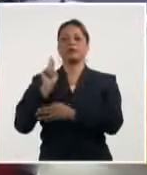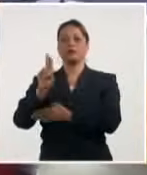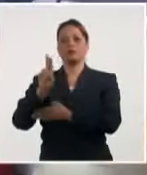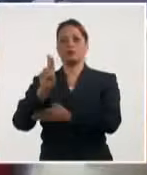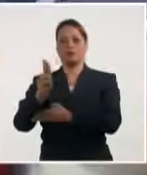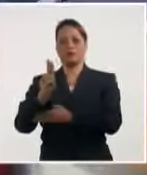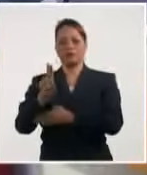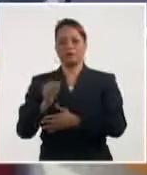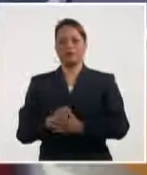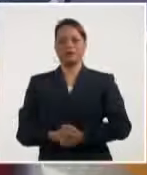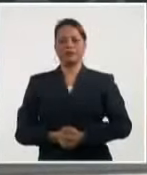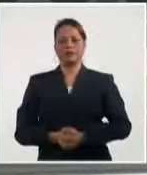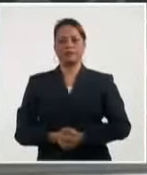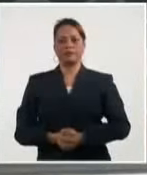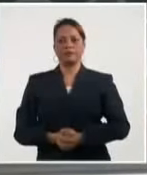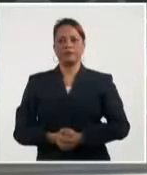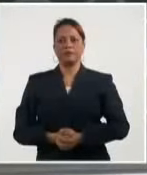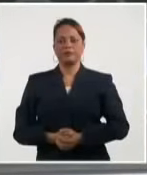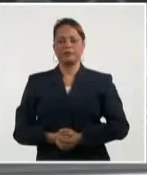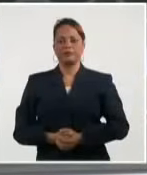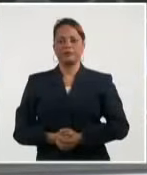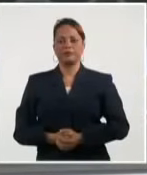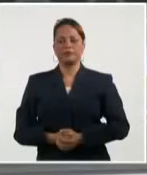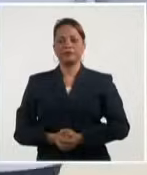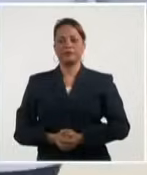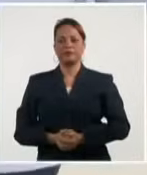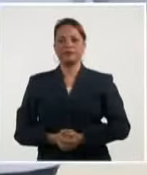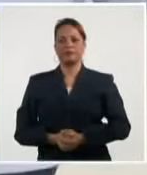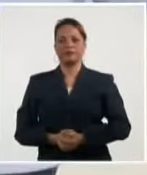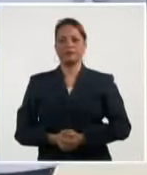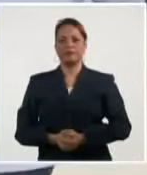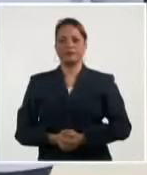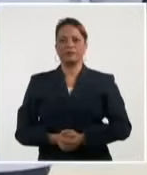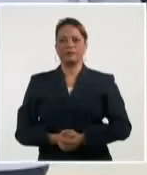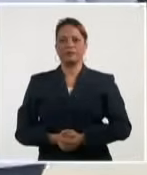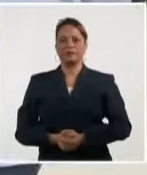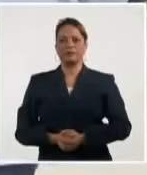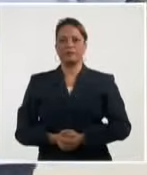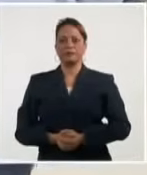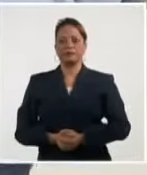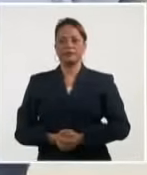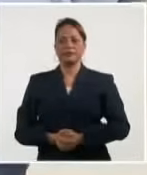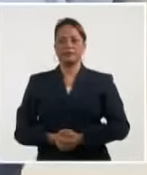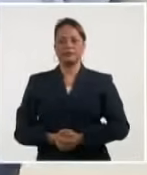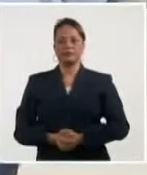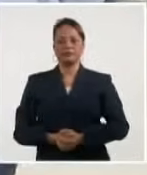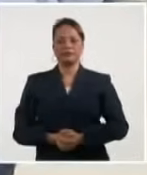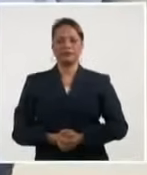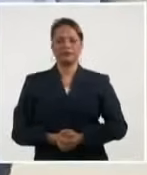emergencias médicas para preservar y salvar vidas. Bernardo Espinosa, Canal Cubano.